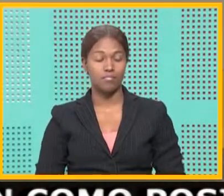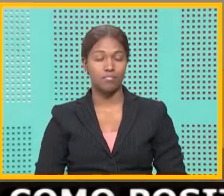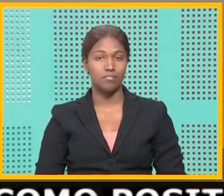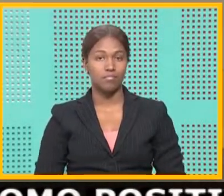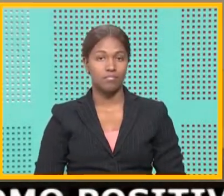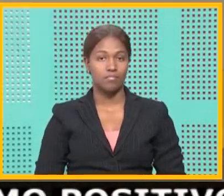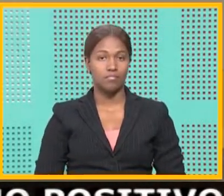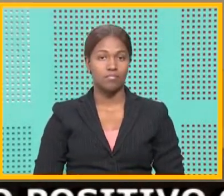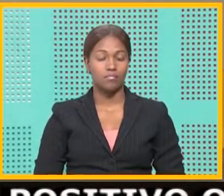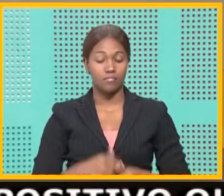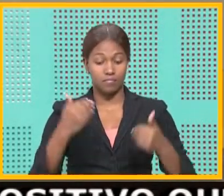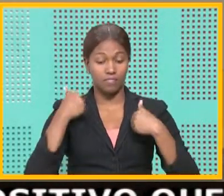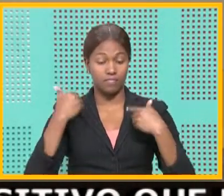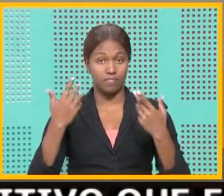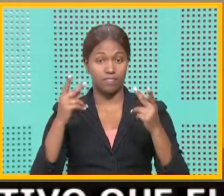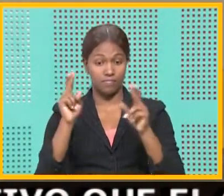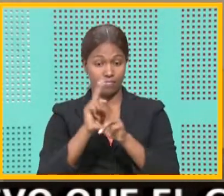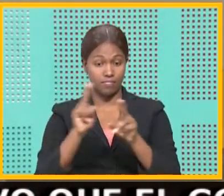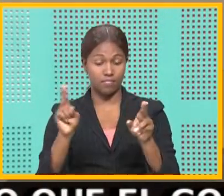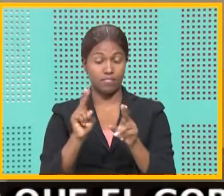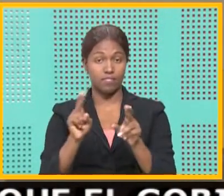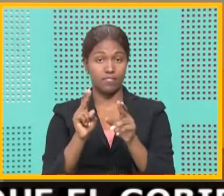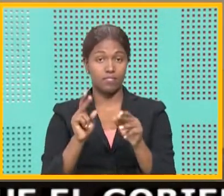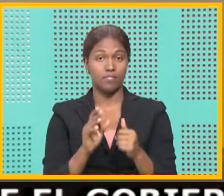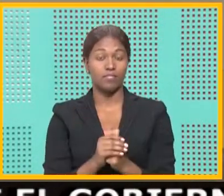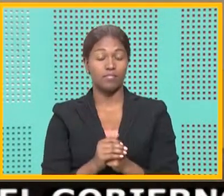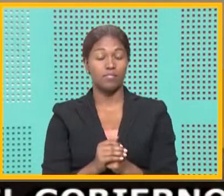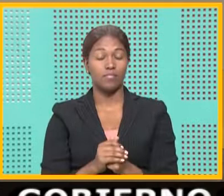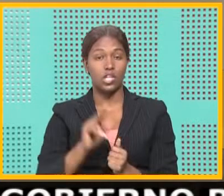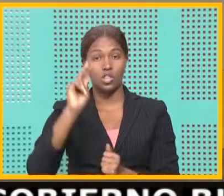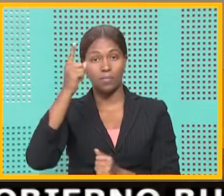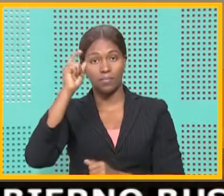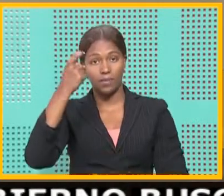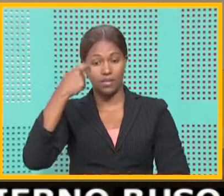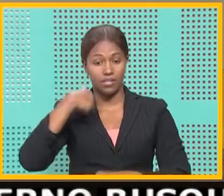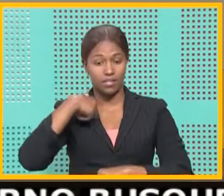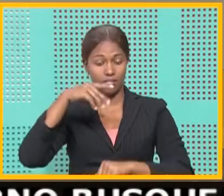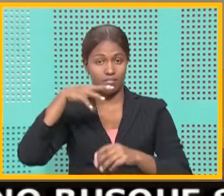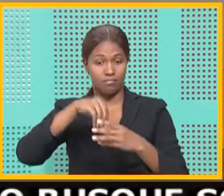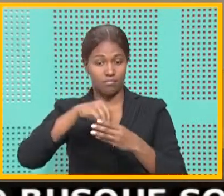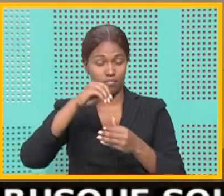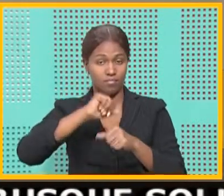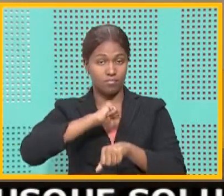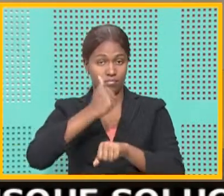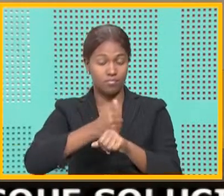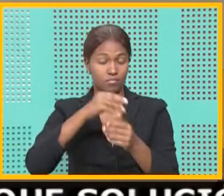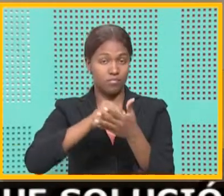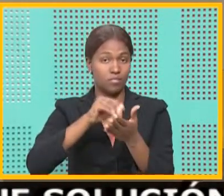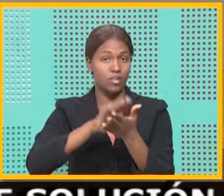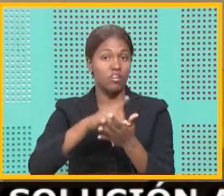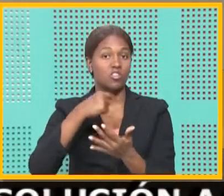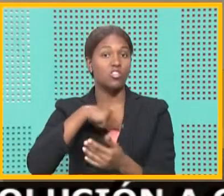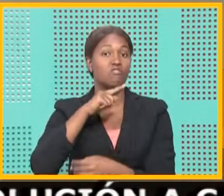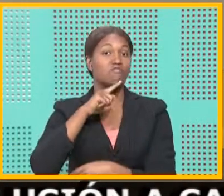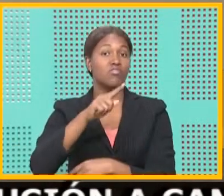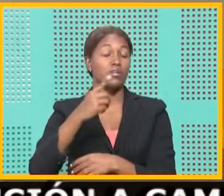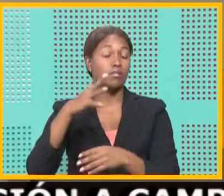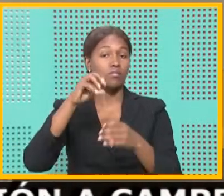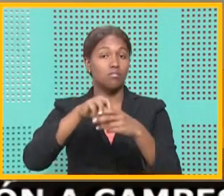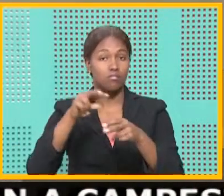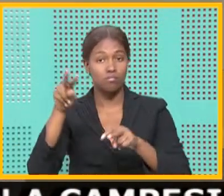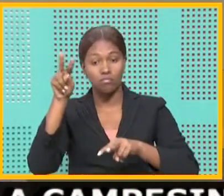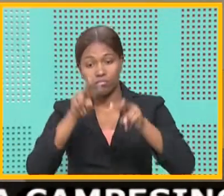Que queden acta que los dos primeros brotes que se detectaron, fuimos, lo